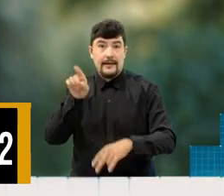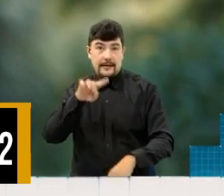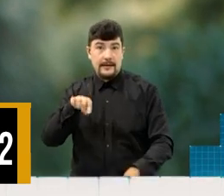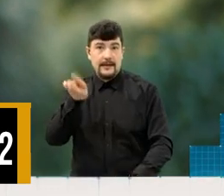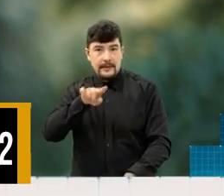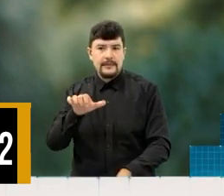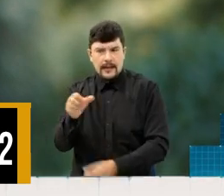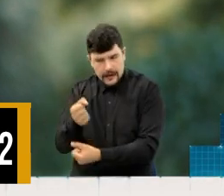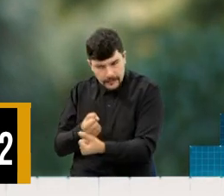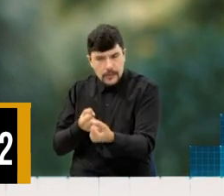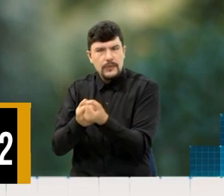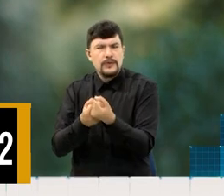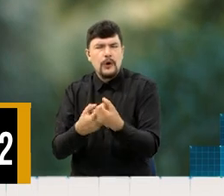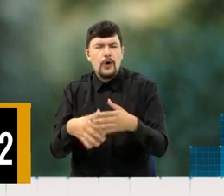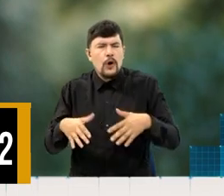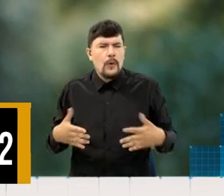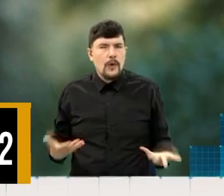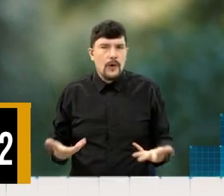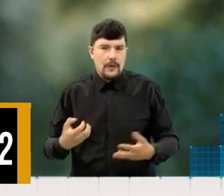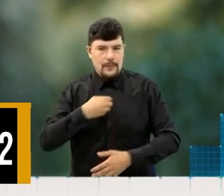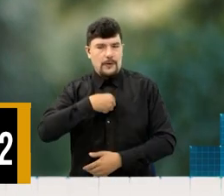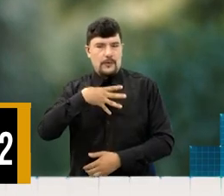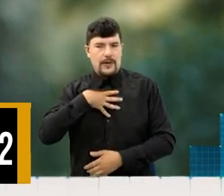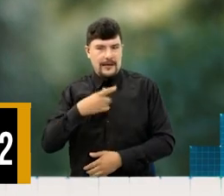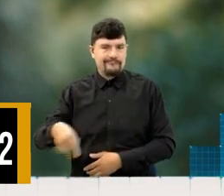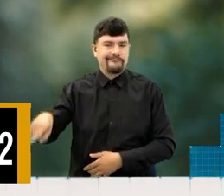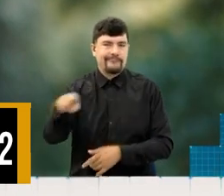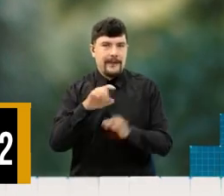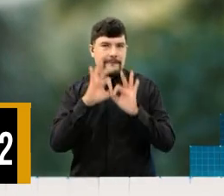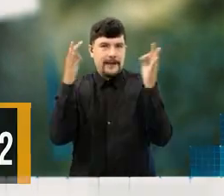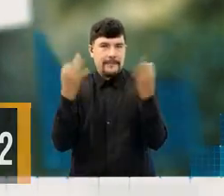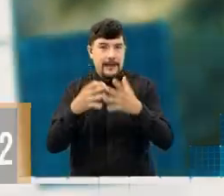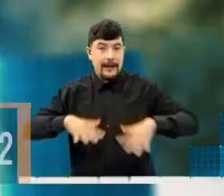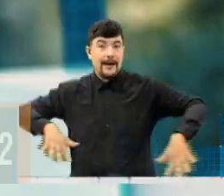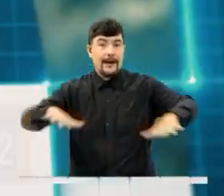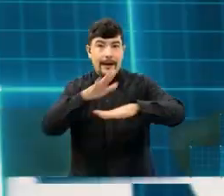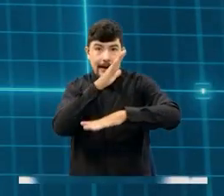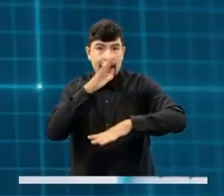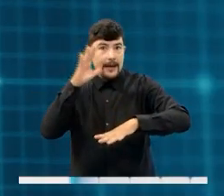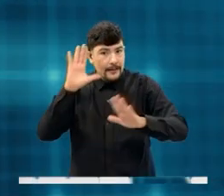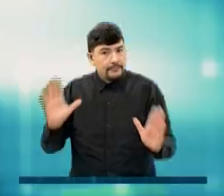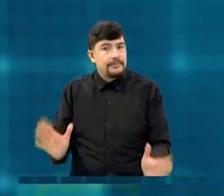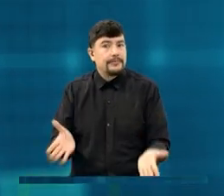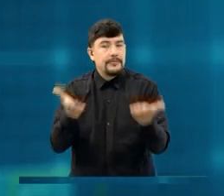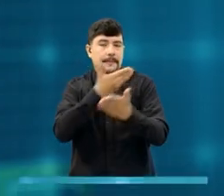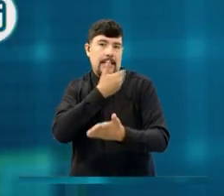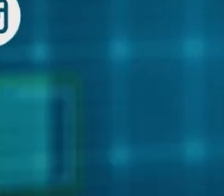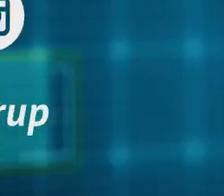oportunidades que mejoren los ingresos de las familias del sector rural de la región.